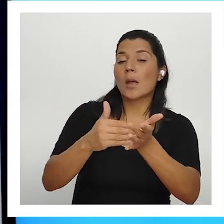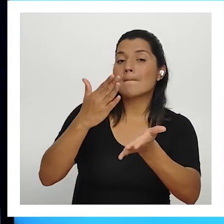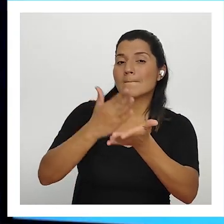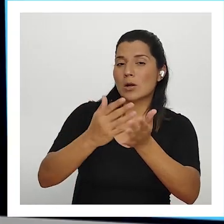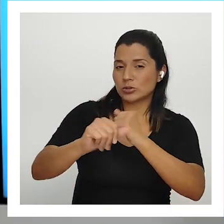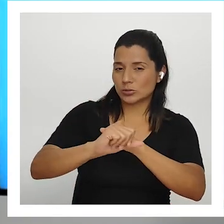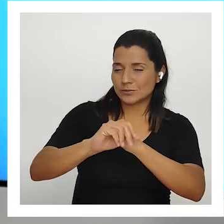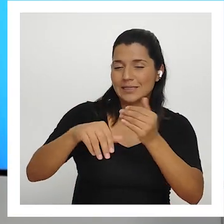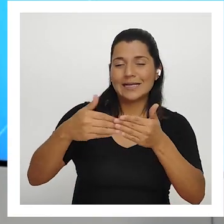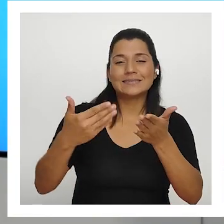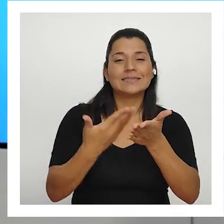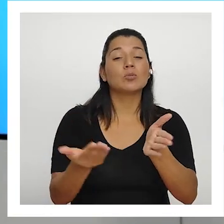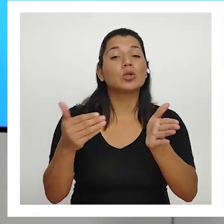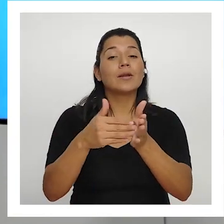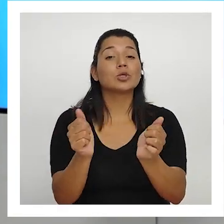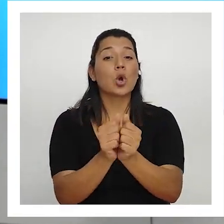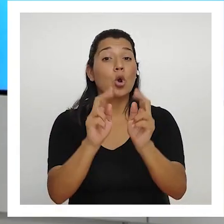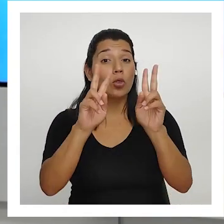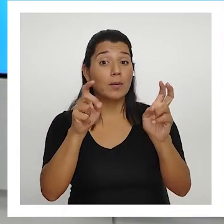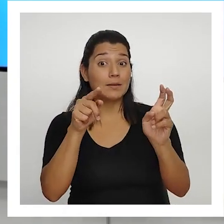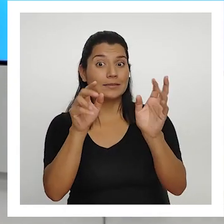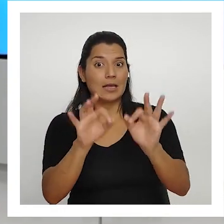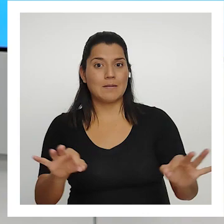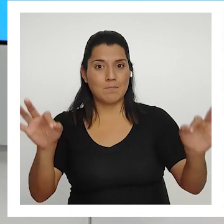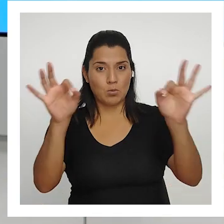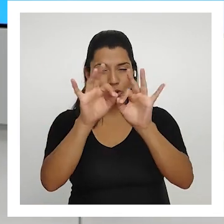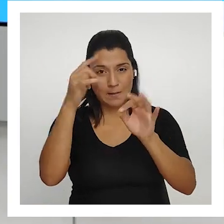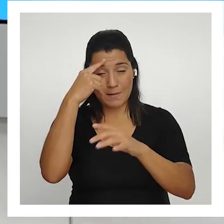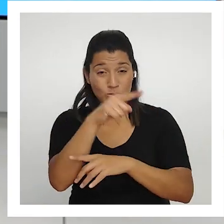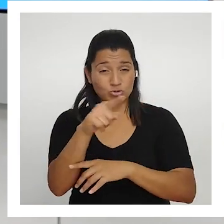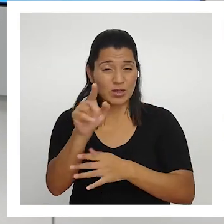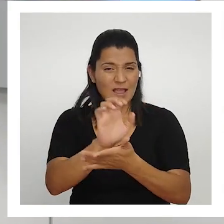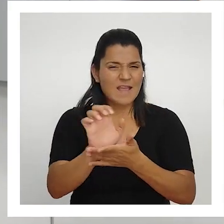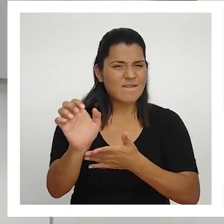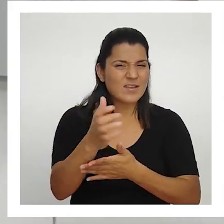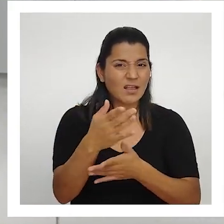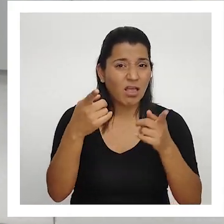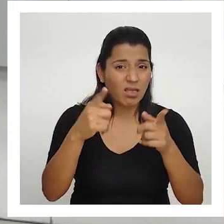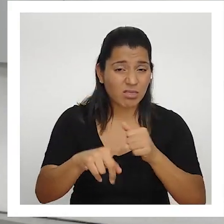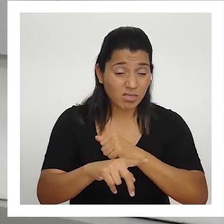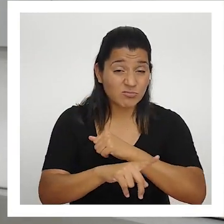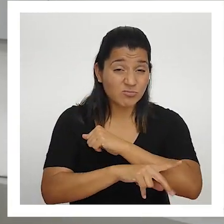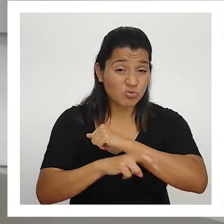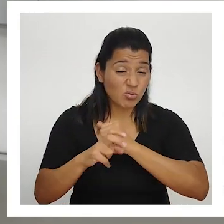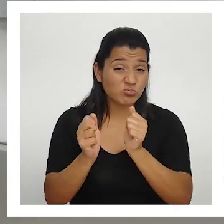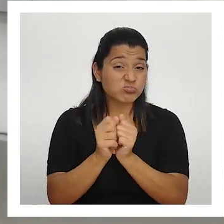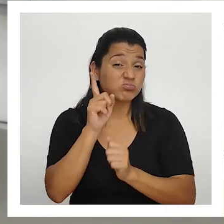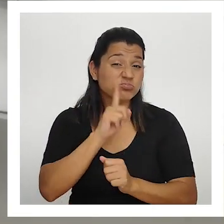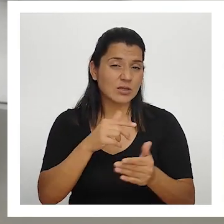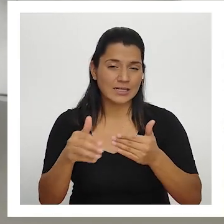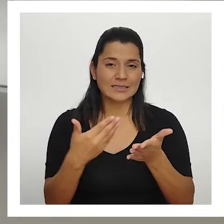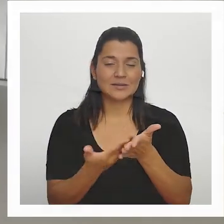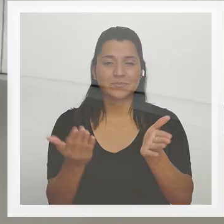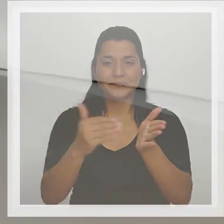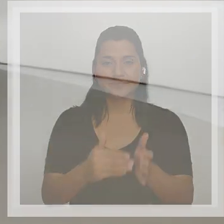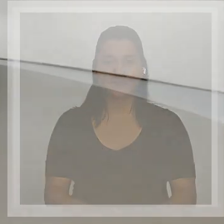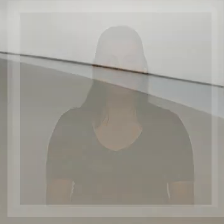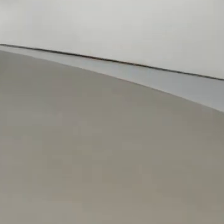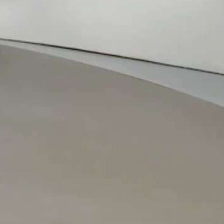ofendidos canalizados por esa sede administrativa, que de inmediato el Ministerio Público decide poder llegar a la mayor cantidad de población pues